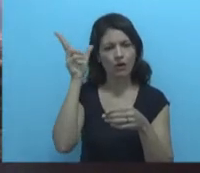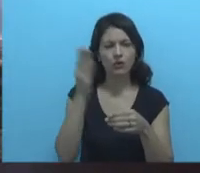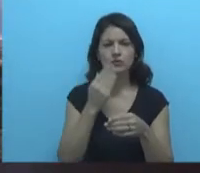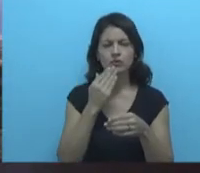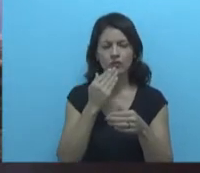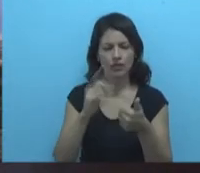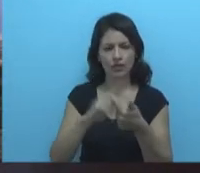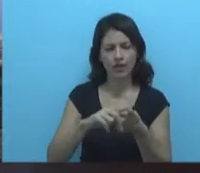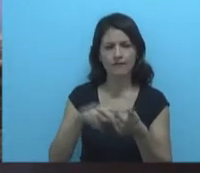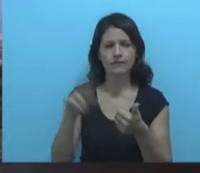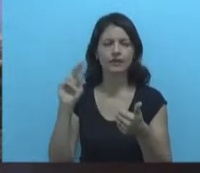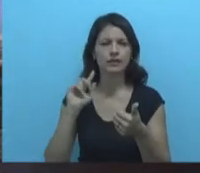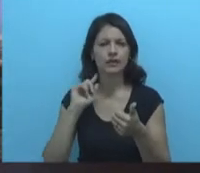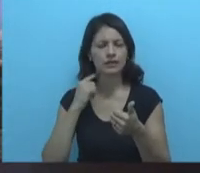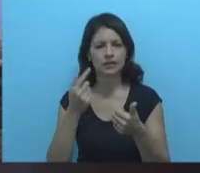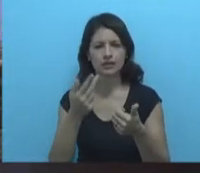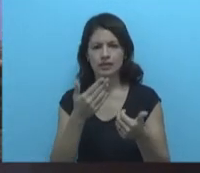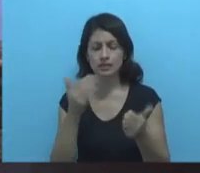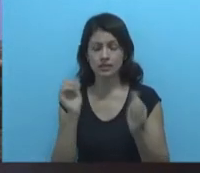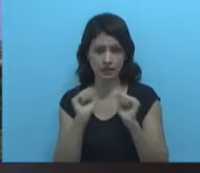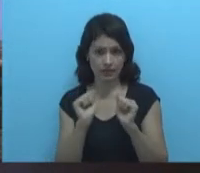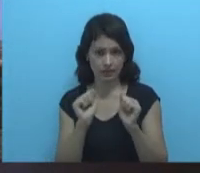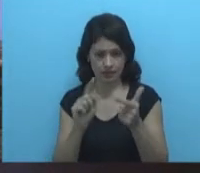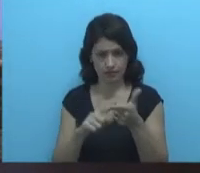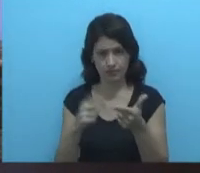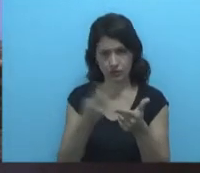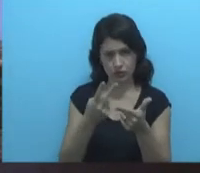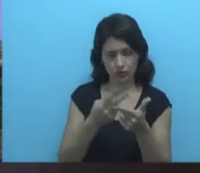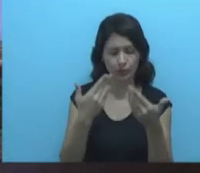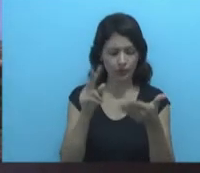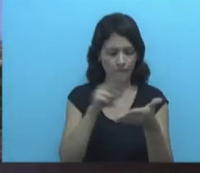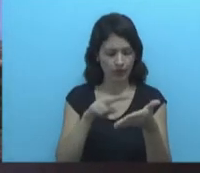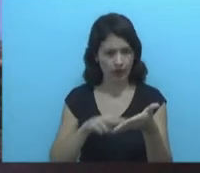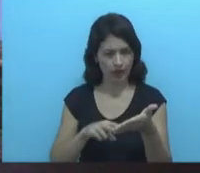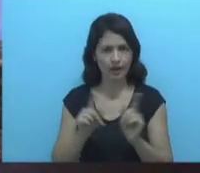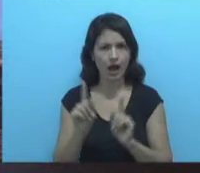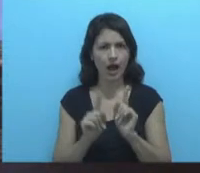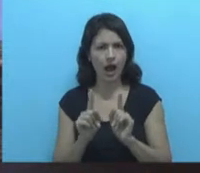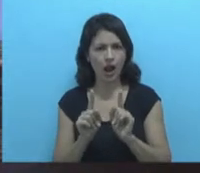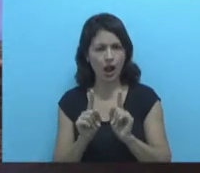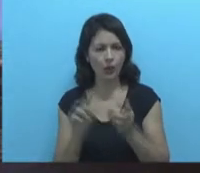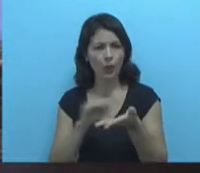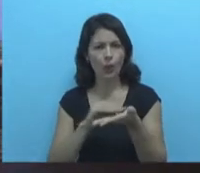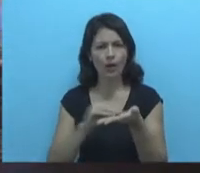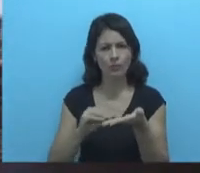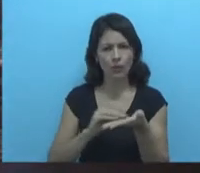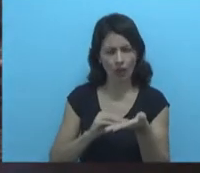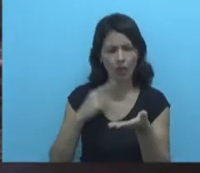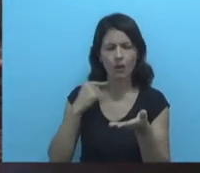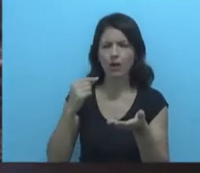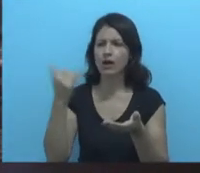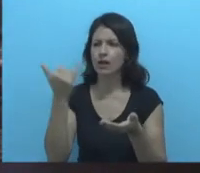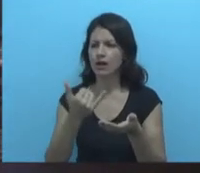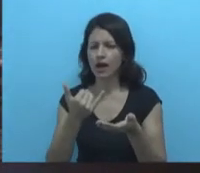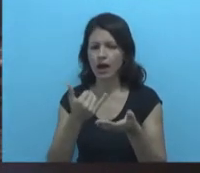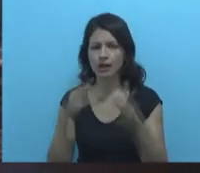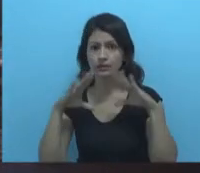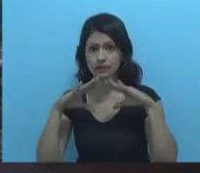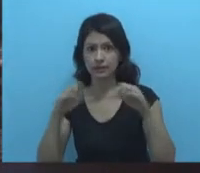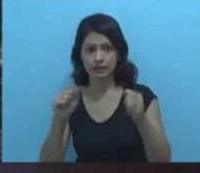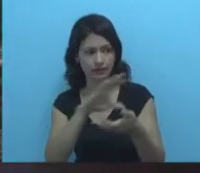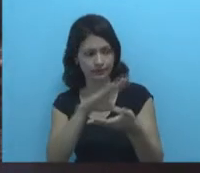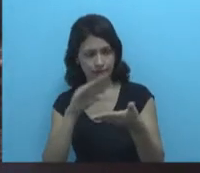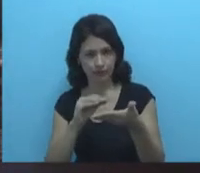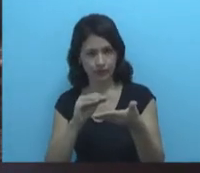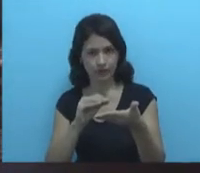13 de mayo del presente año. Si los señores diputados y las señoras diputadas tienen alguna observación que formular por secretaría, se